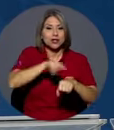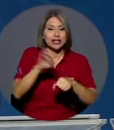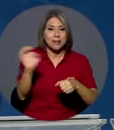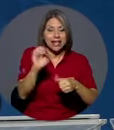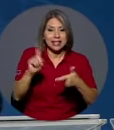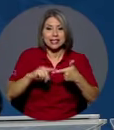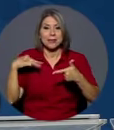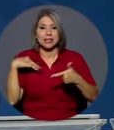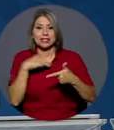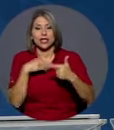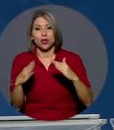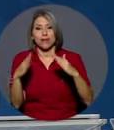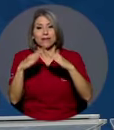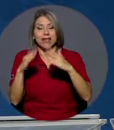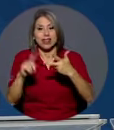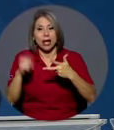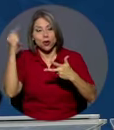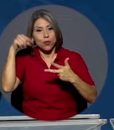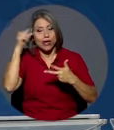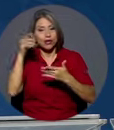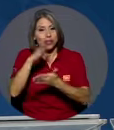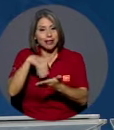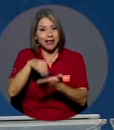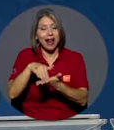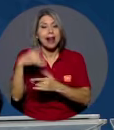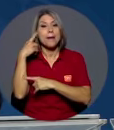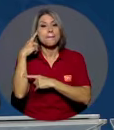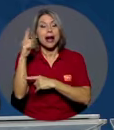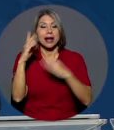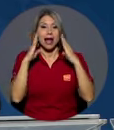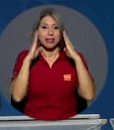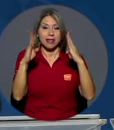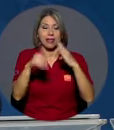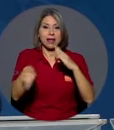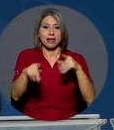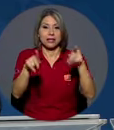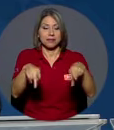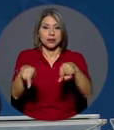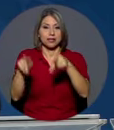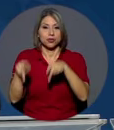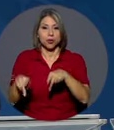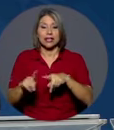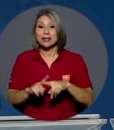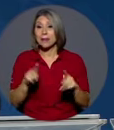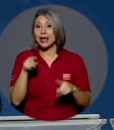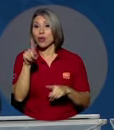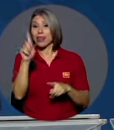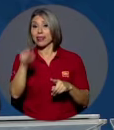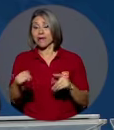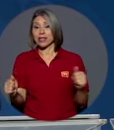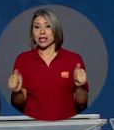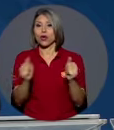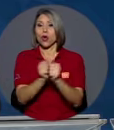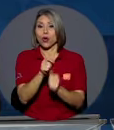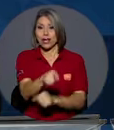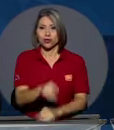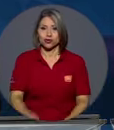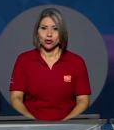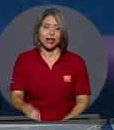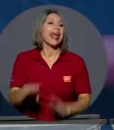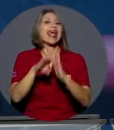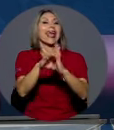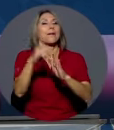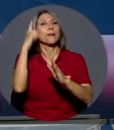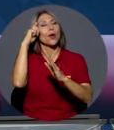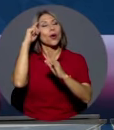con el Ministerio de Vivienda, con el gobierno central, para darles un tema de atención. Pero esto tiene que ser con ellos también. Imagínense